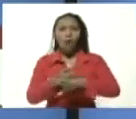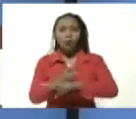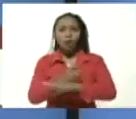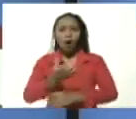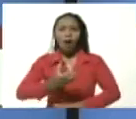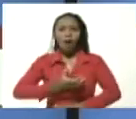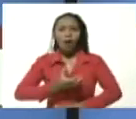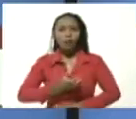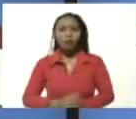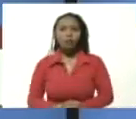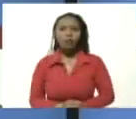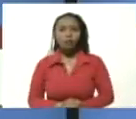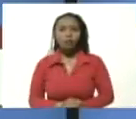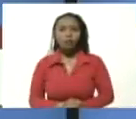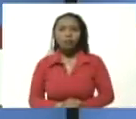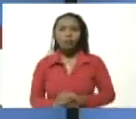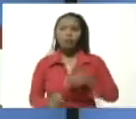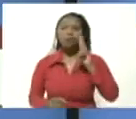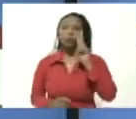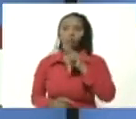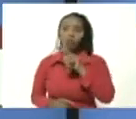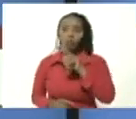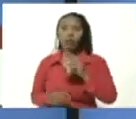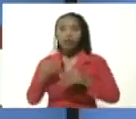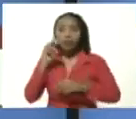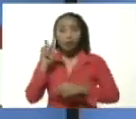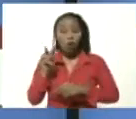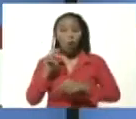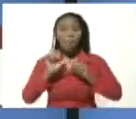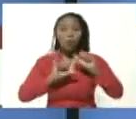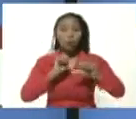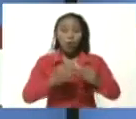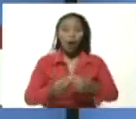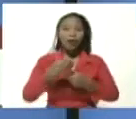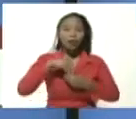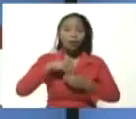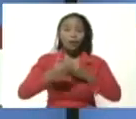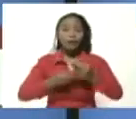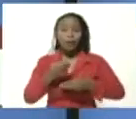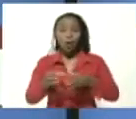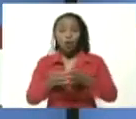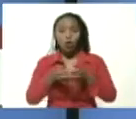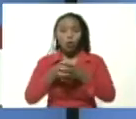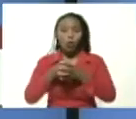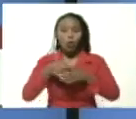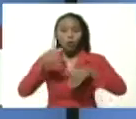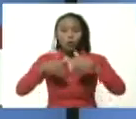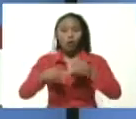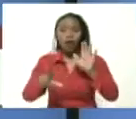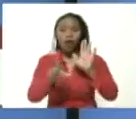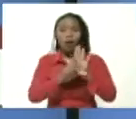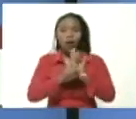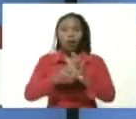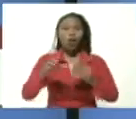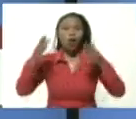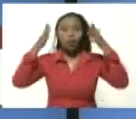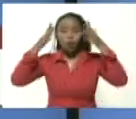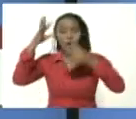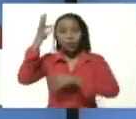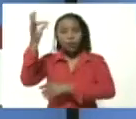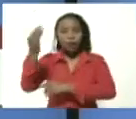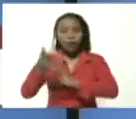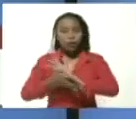alcaldes. Se tomó en cuenta un proceso interno que hicimos para los candidatos y candidatas a legisladores y concejales, que